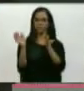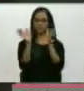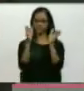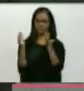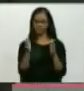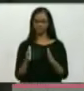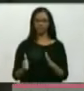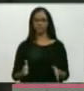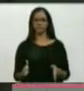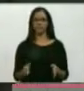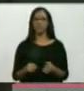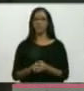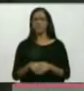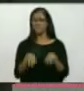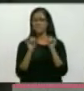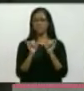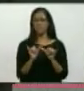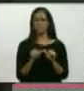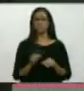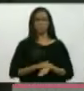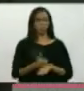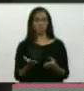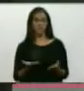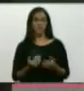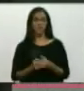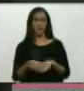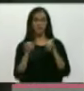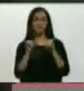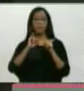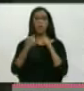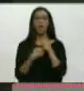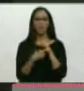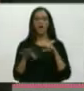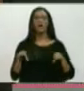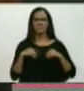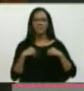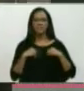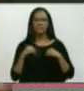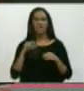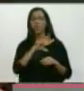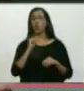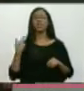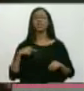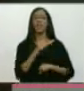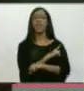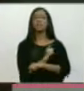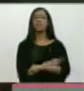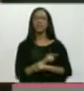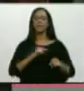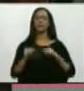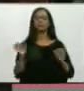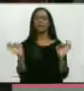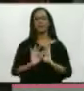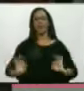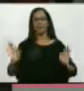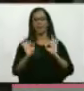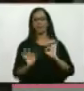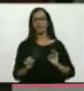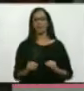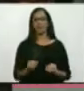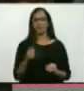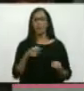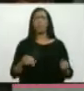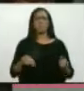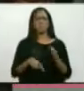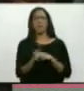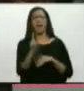misma construcción se le desmorona. Porque el mismo Guaidó reconoce que él no tiene el poder para mandar a nadie. Eso fue como cuando dijo, vamos a